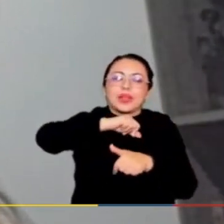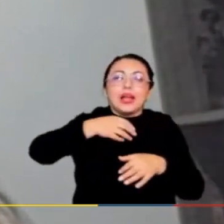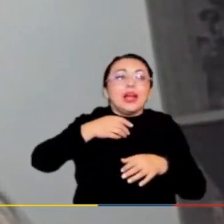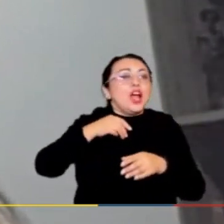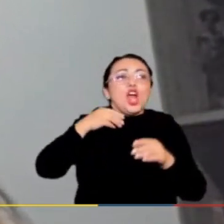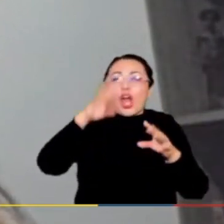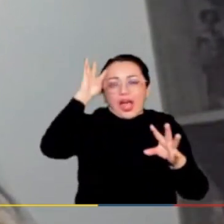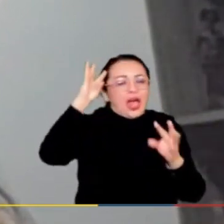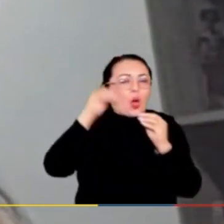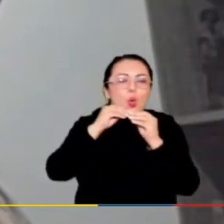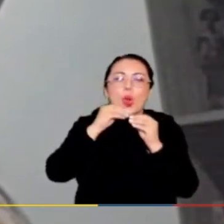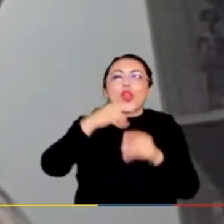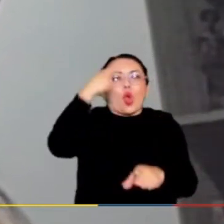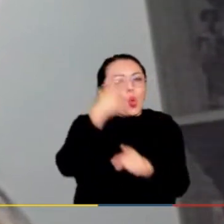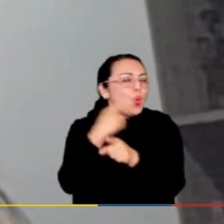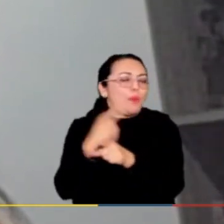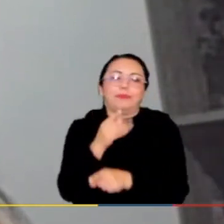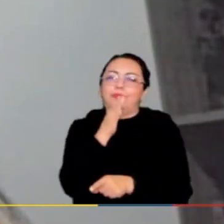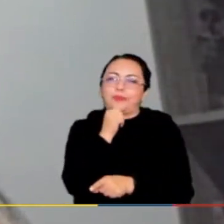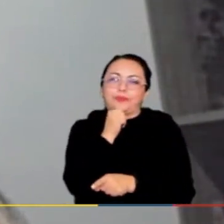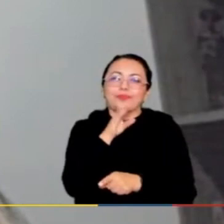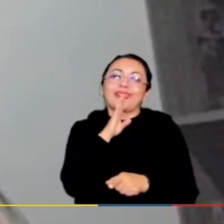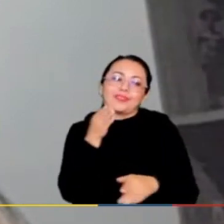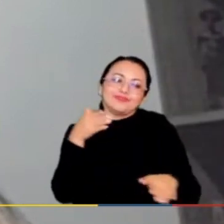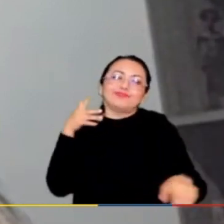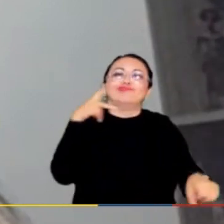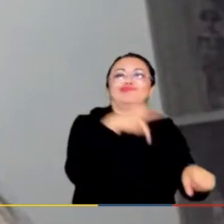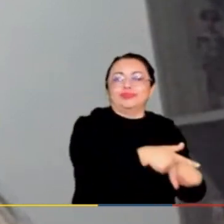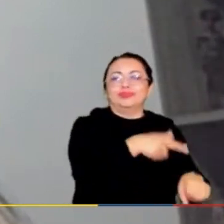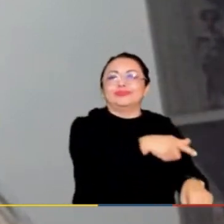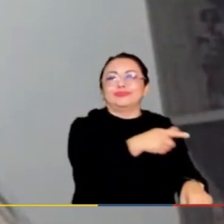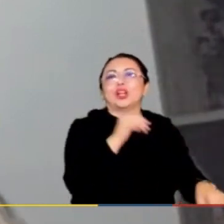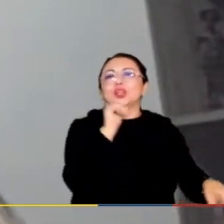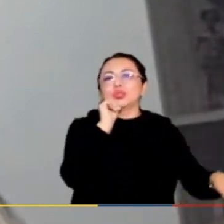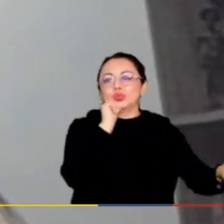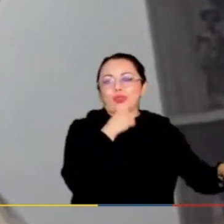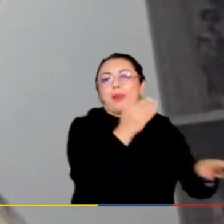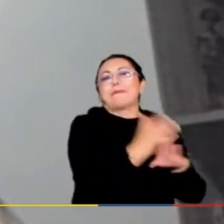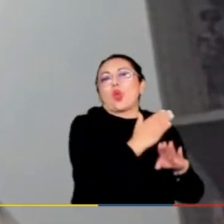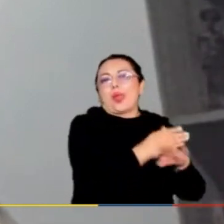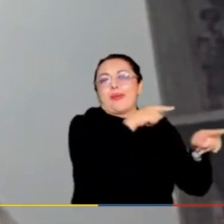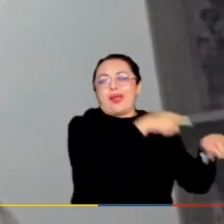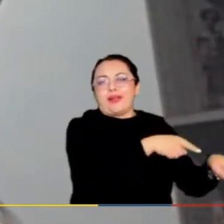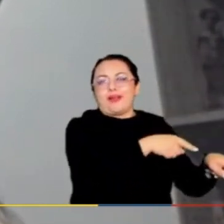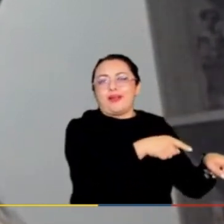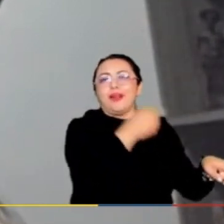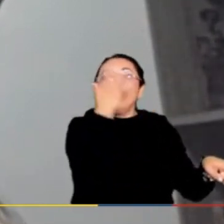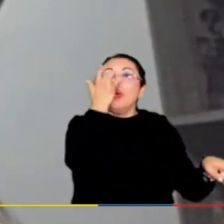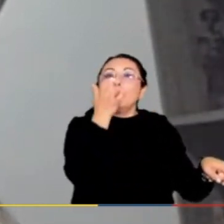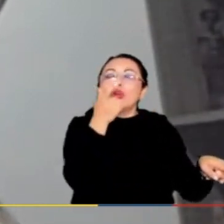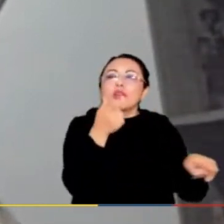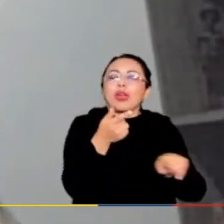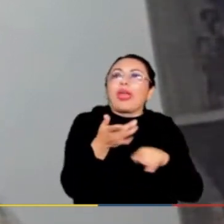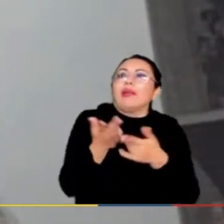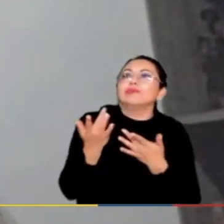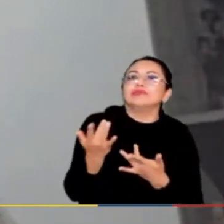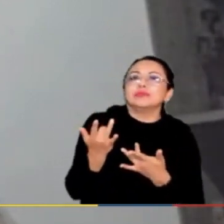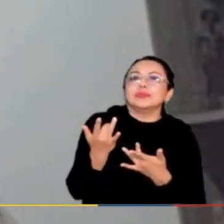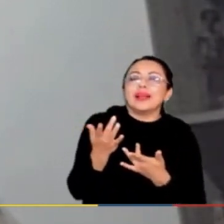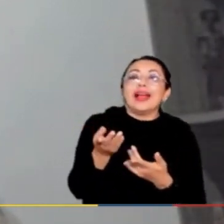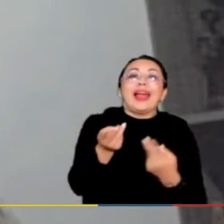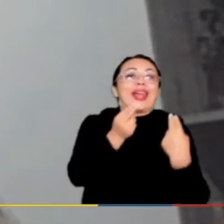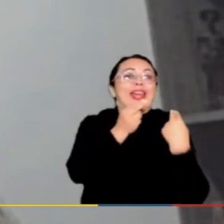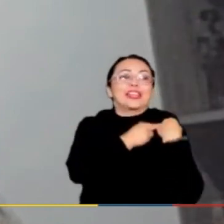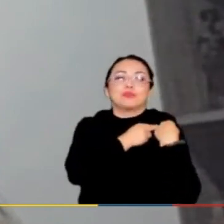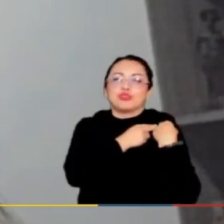contractual de Bancolombia S.A. en perjuicio de Trade Alliance S.A.S. en liquidación, omitiendo que sus obligaciones eran de resultado. No declaró la